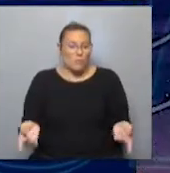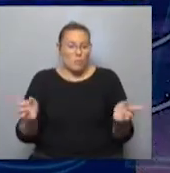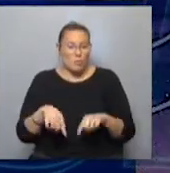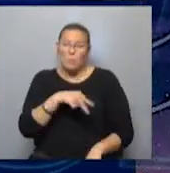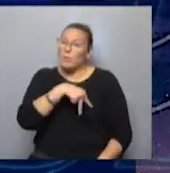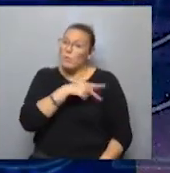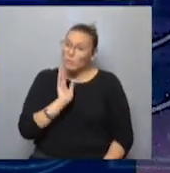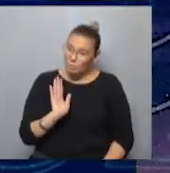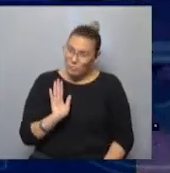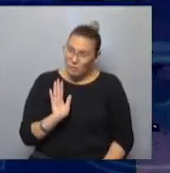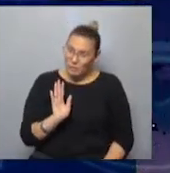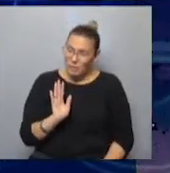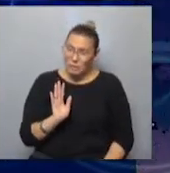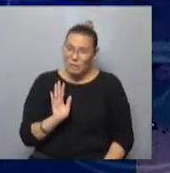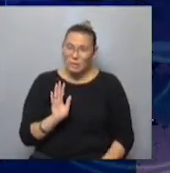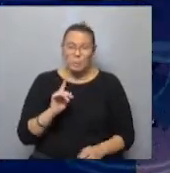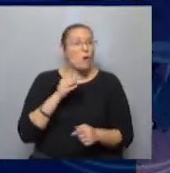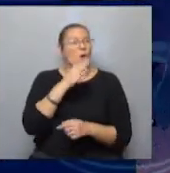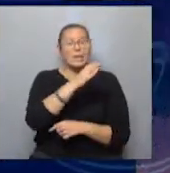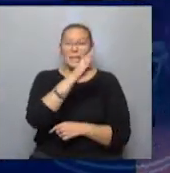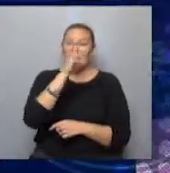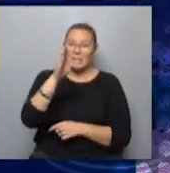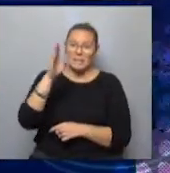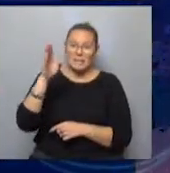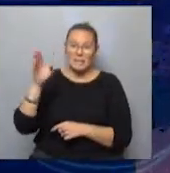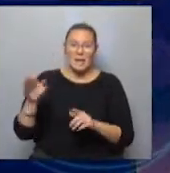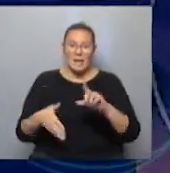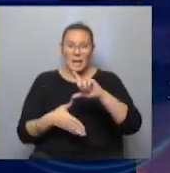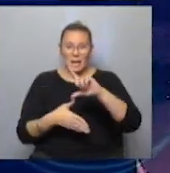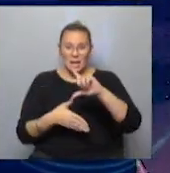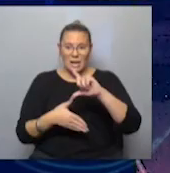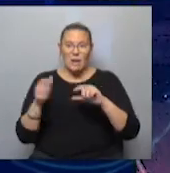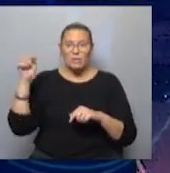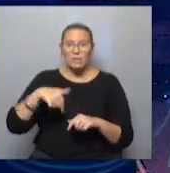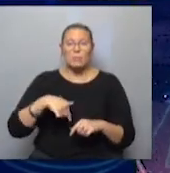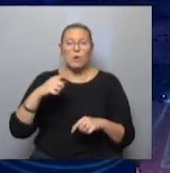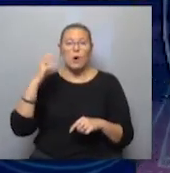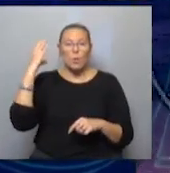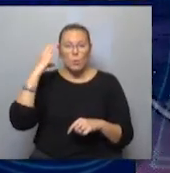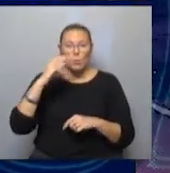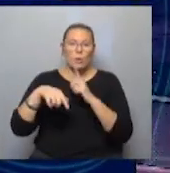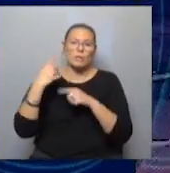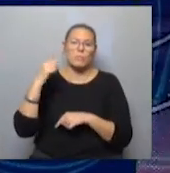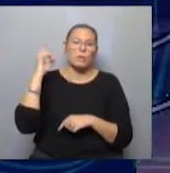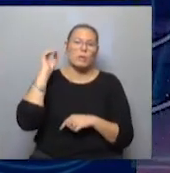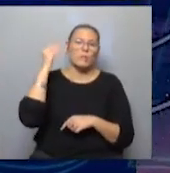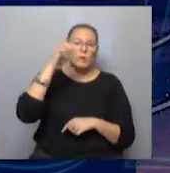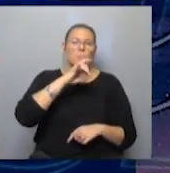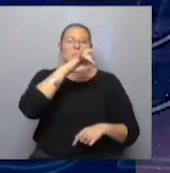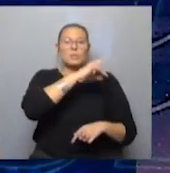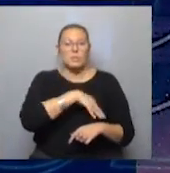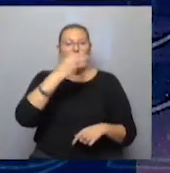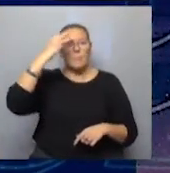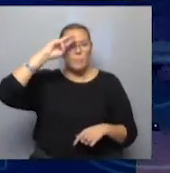en noviembre, o sea que estamos en medio de una gira latinoamericana. Vinimos de Cuba, después vamos a Chile, a